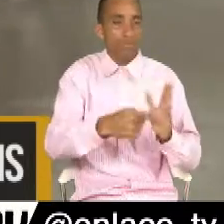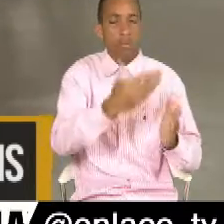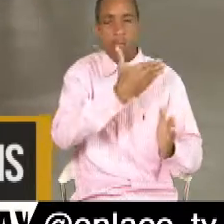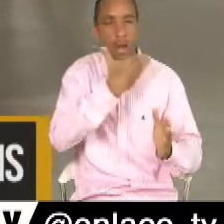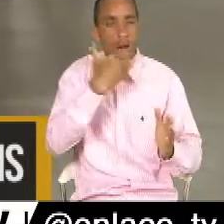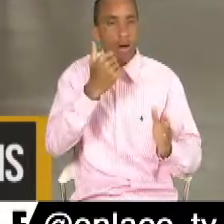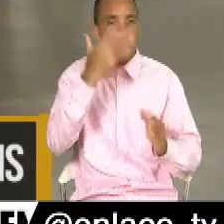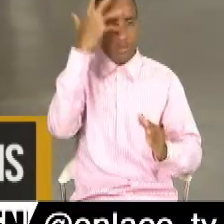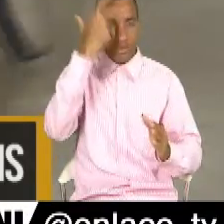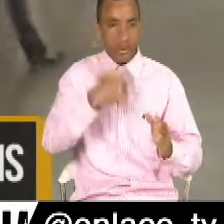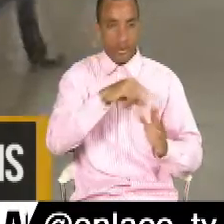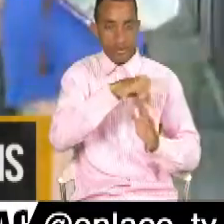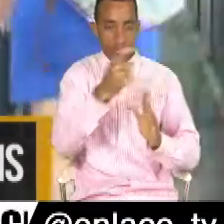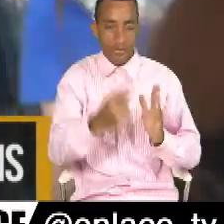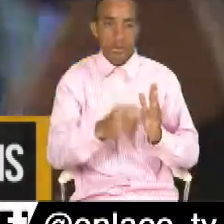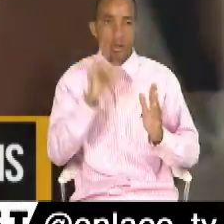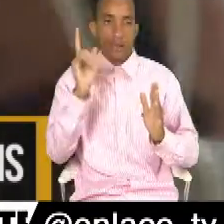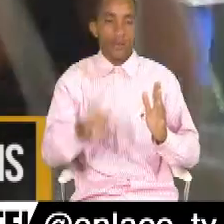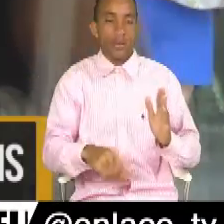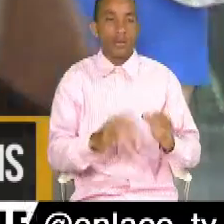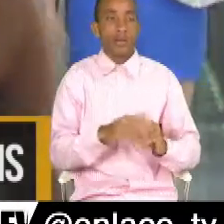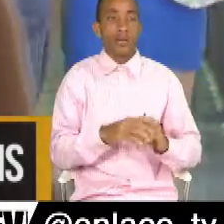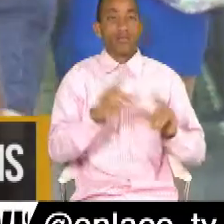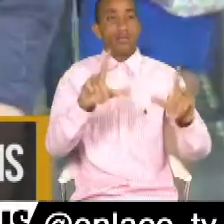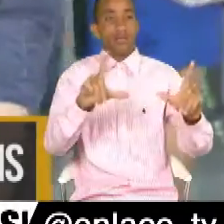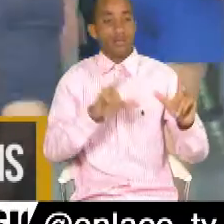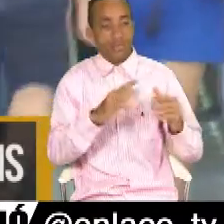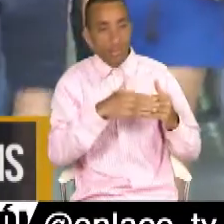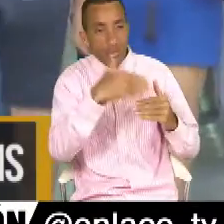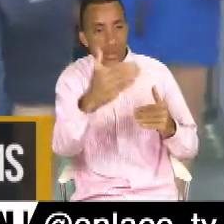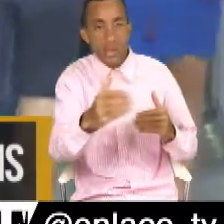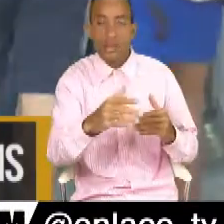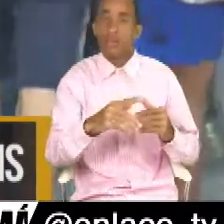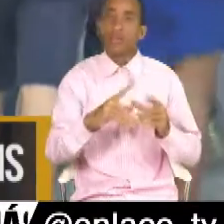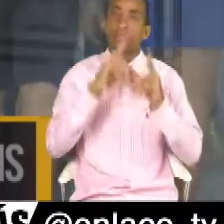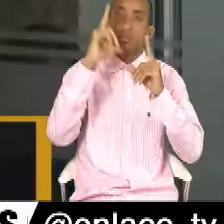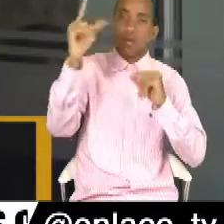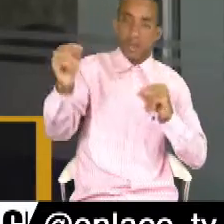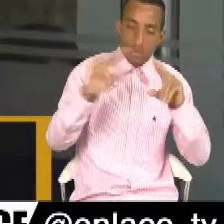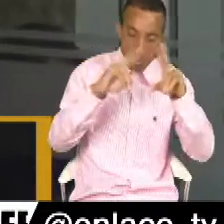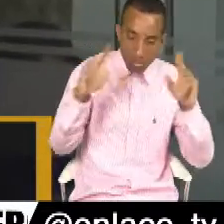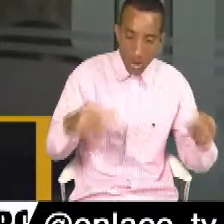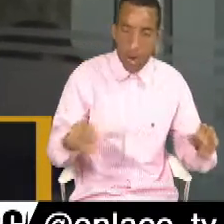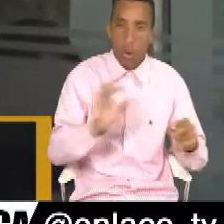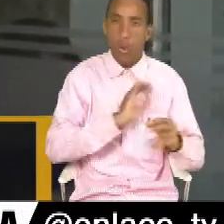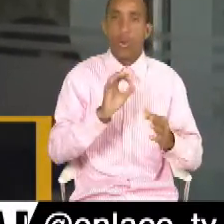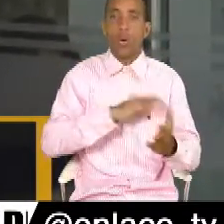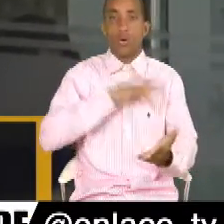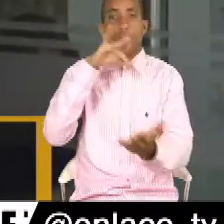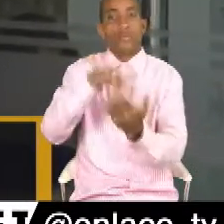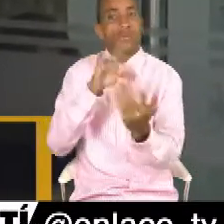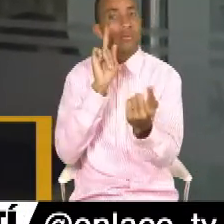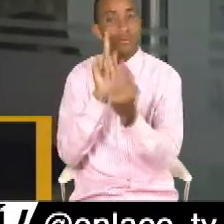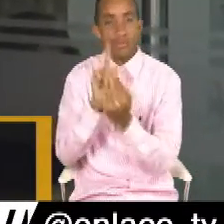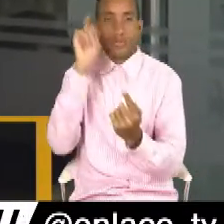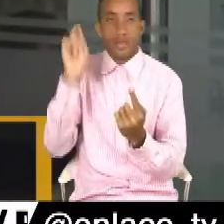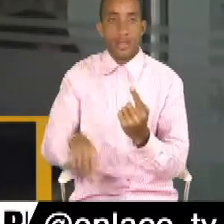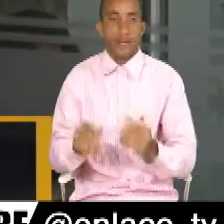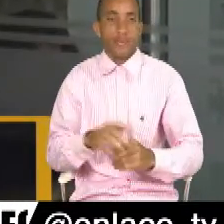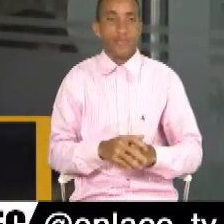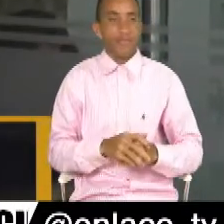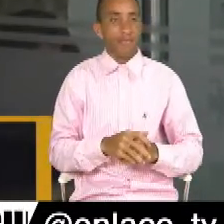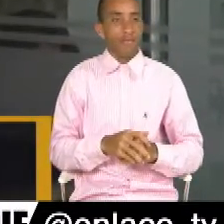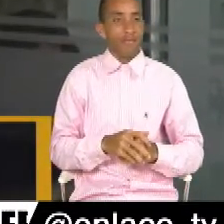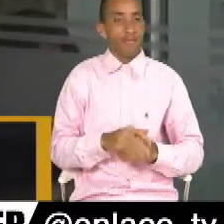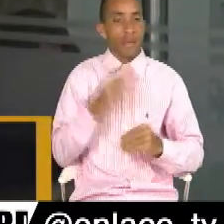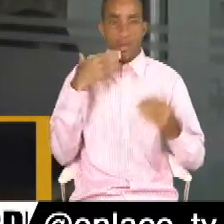también aplican para programas posgrados a distancia y presencial que implementa la UIS. Acuérdense que deben inscribirse desde, están abiertas